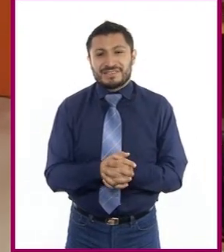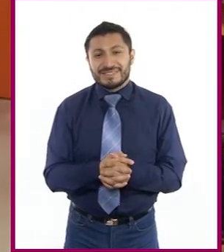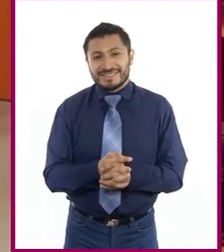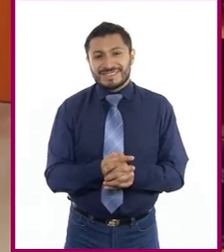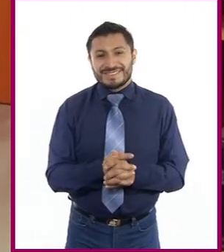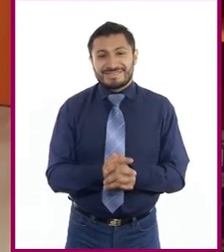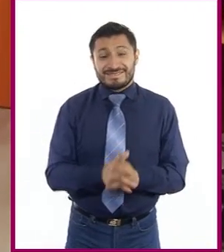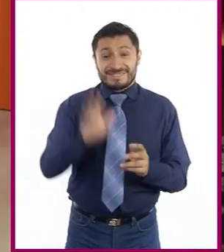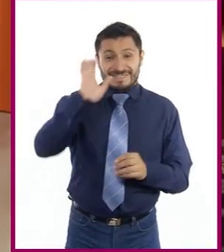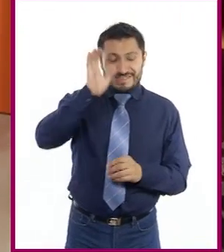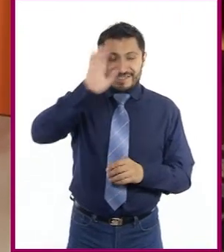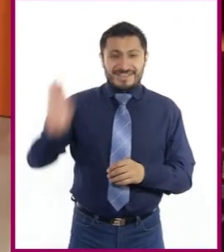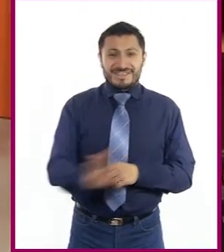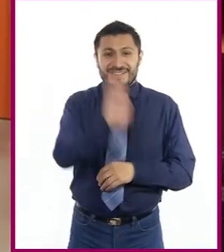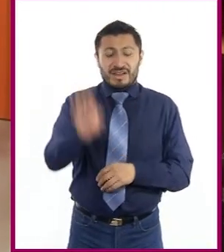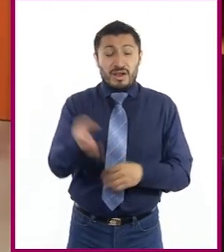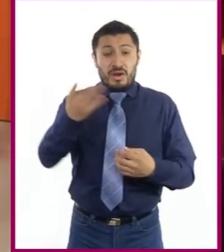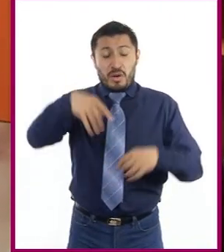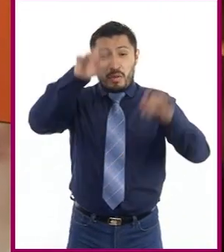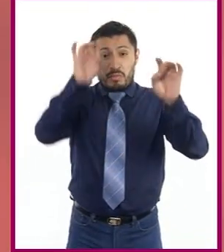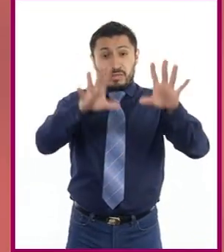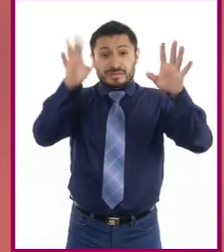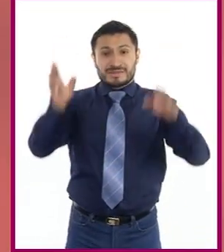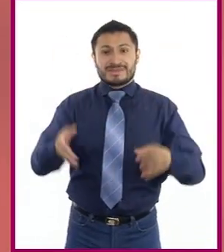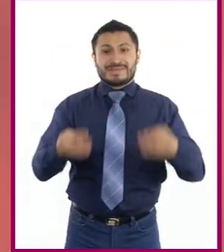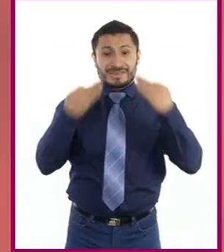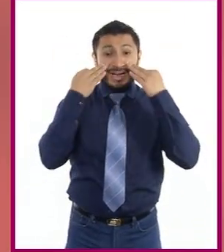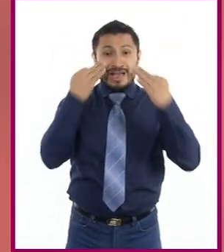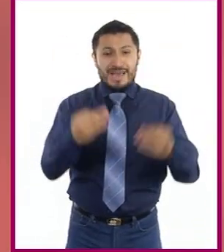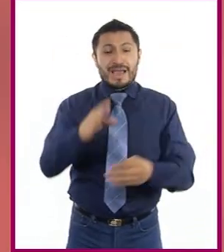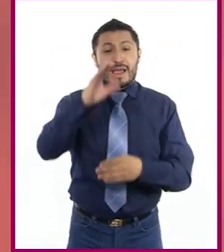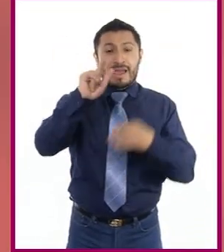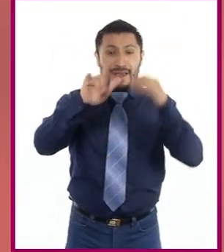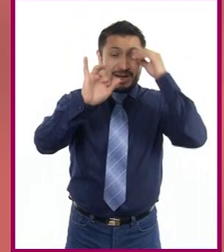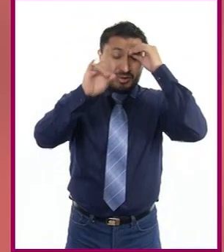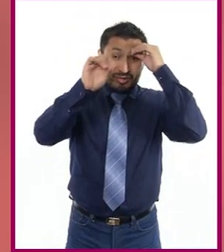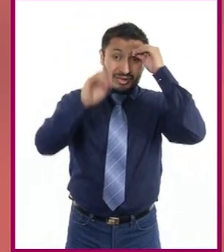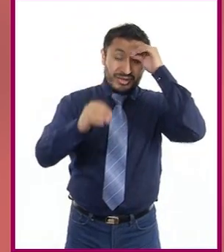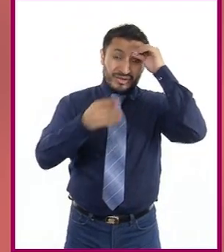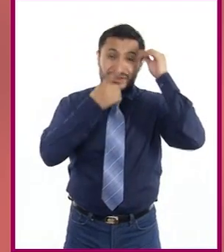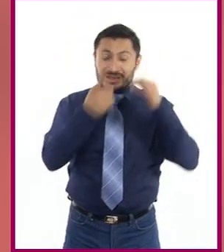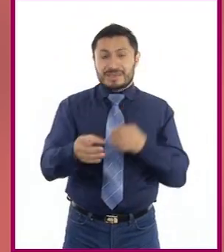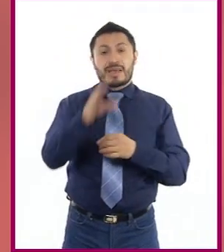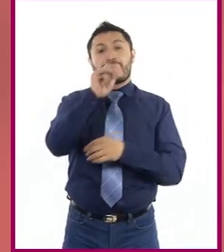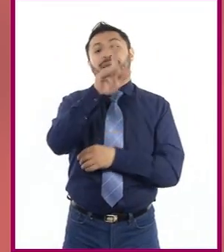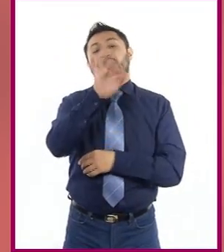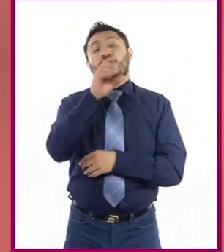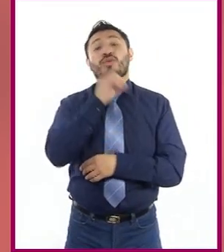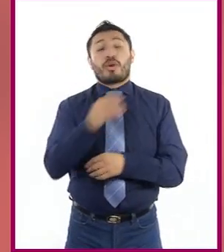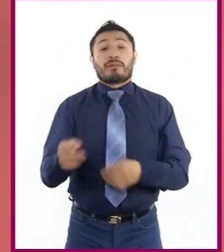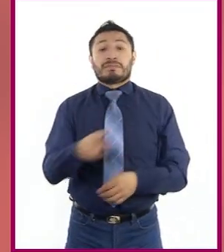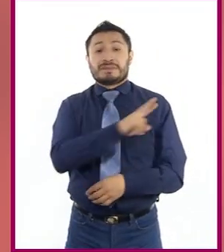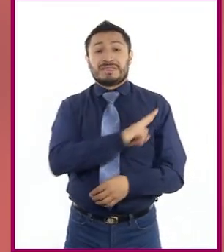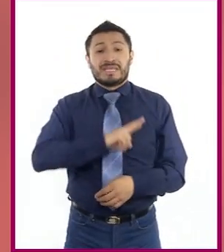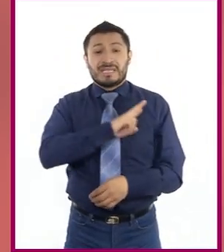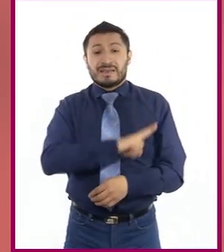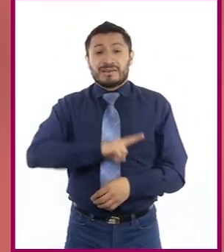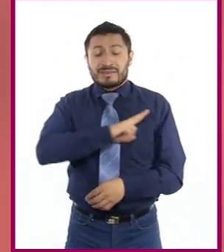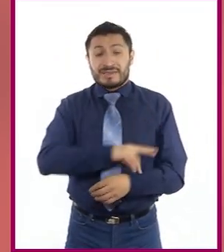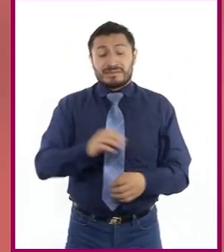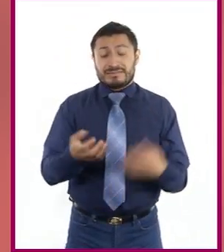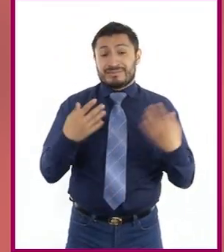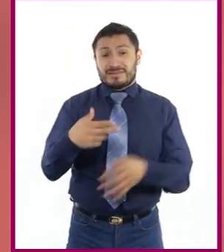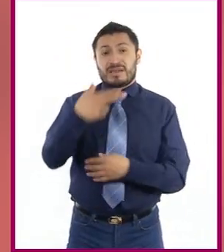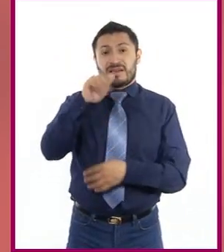fantasma se le aparece a Hamlet, le revela que fue Claudio quien lo envenenó. Como Hamlet es una